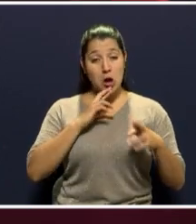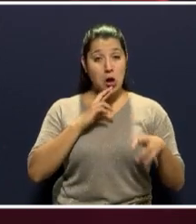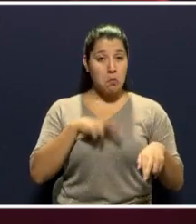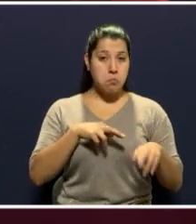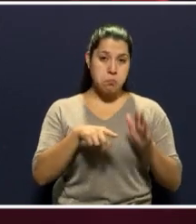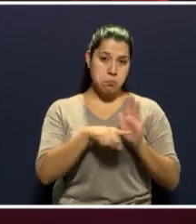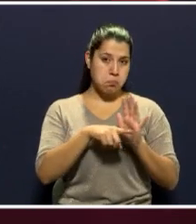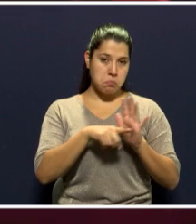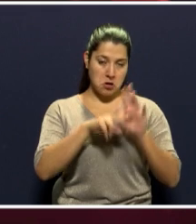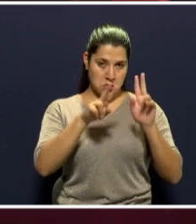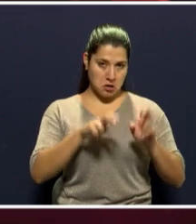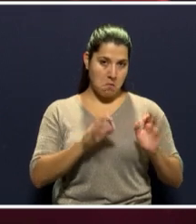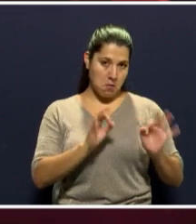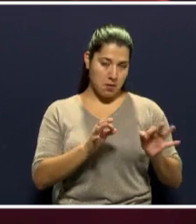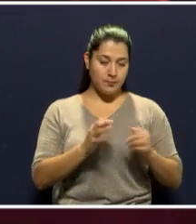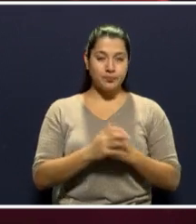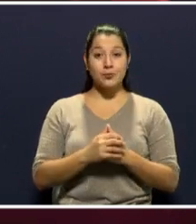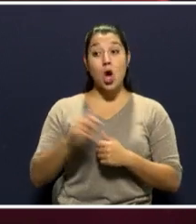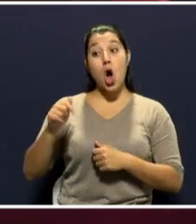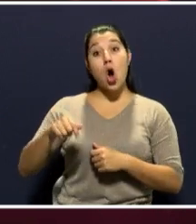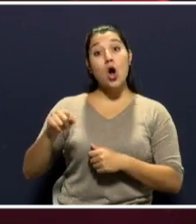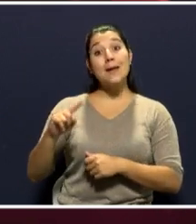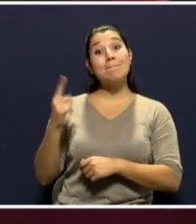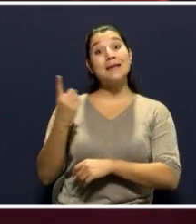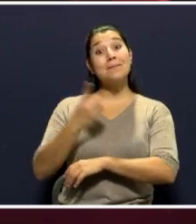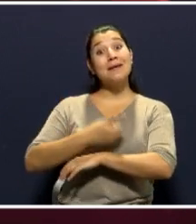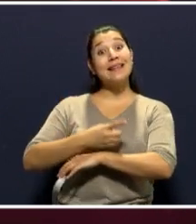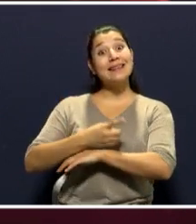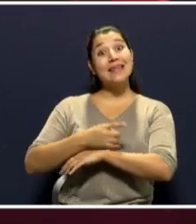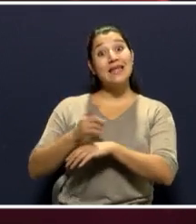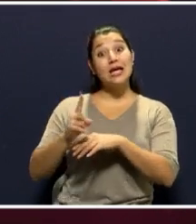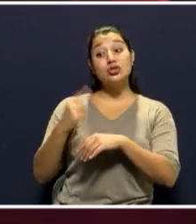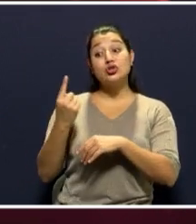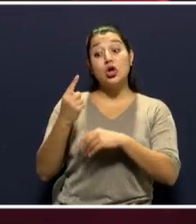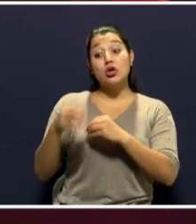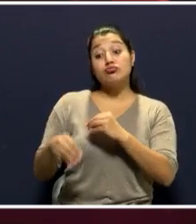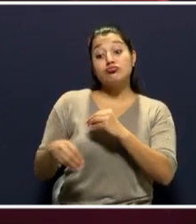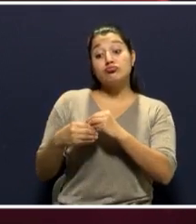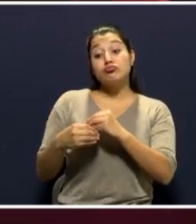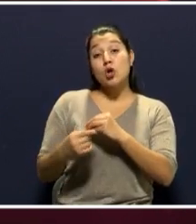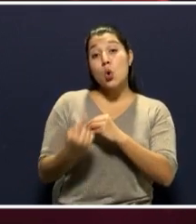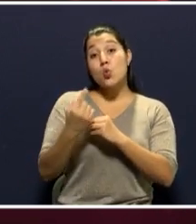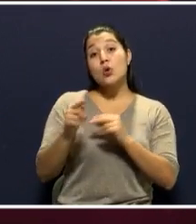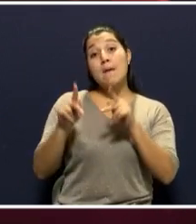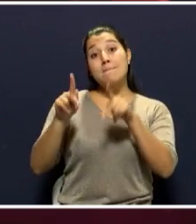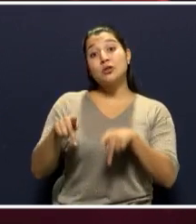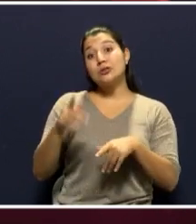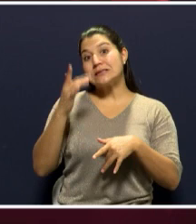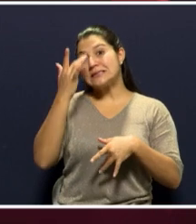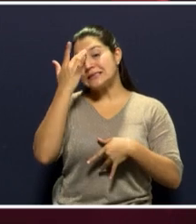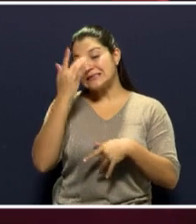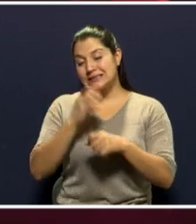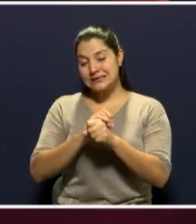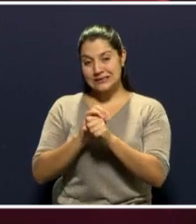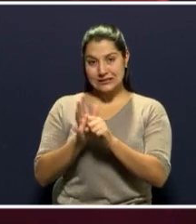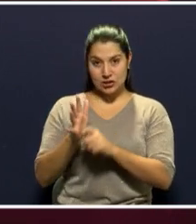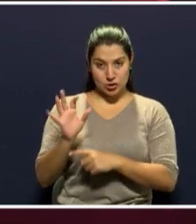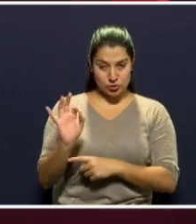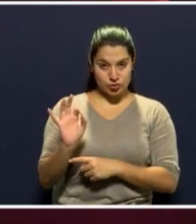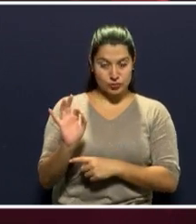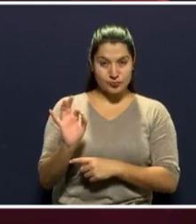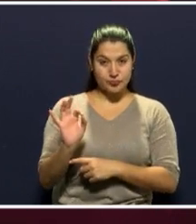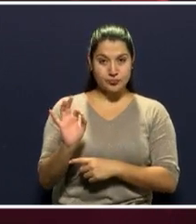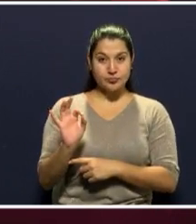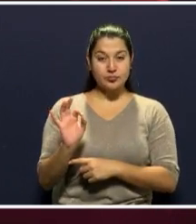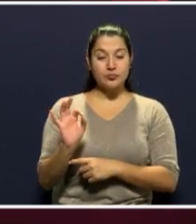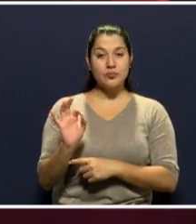Hoy es el primer día en que solo se registra un nuevo caso de contagio o de detección de contagio, es lo